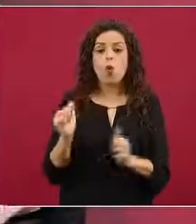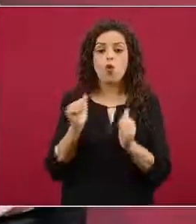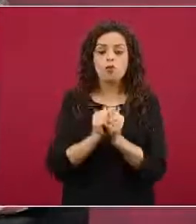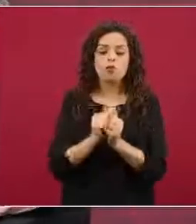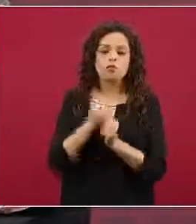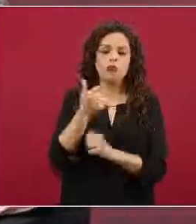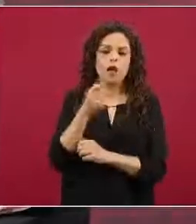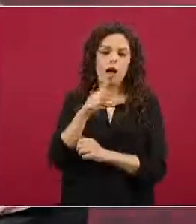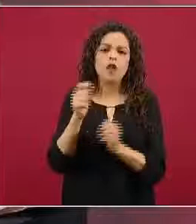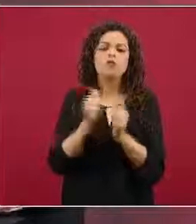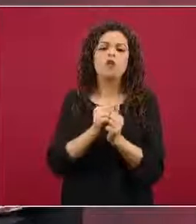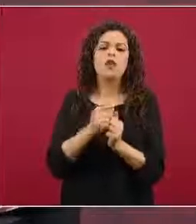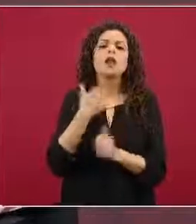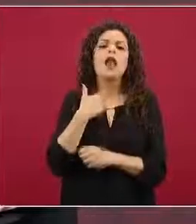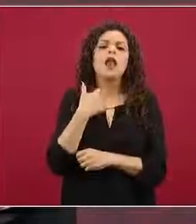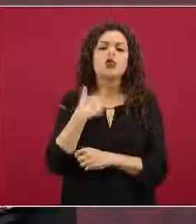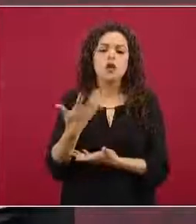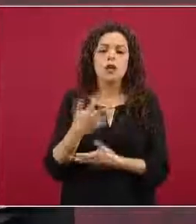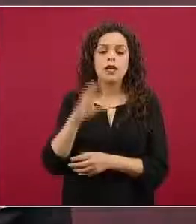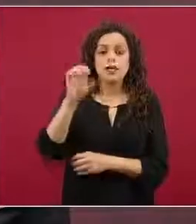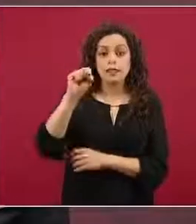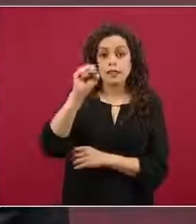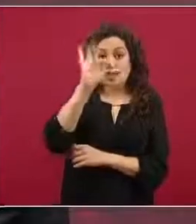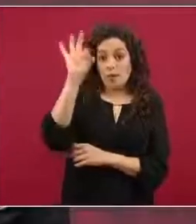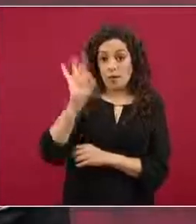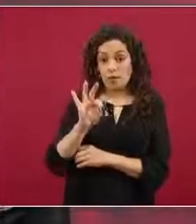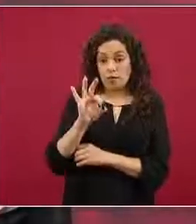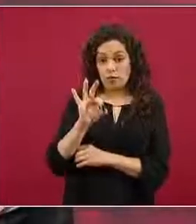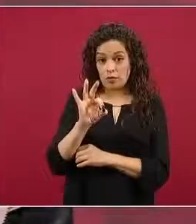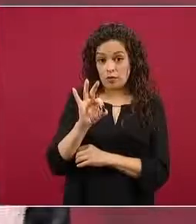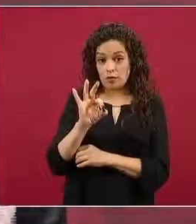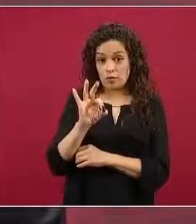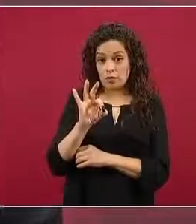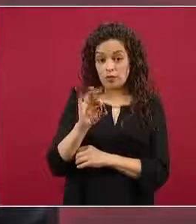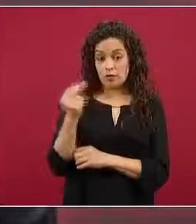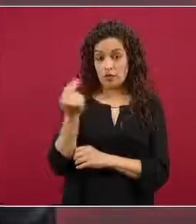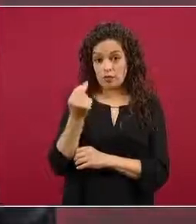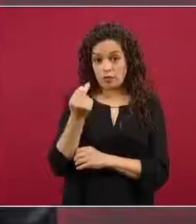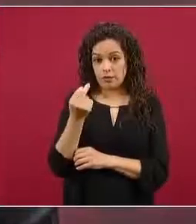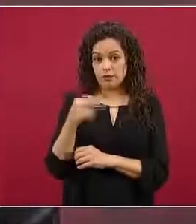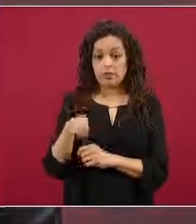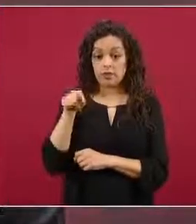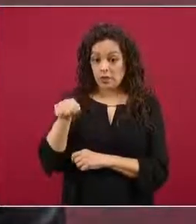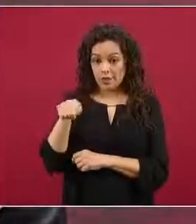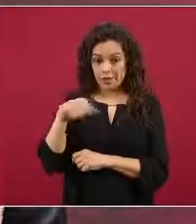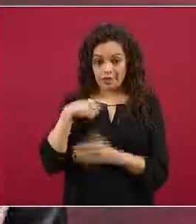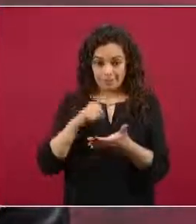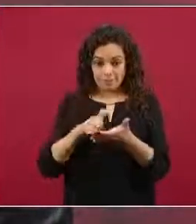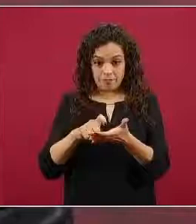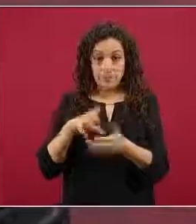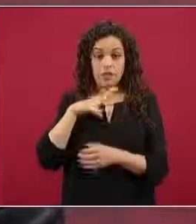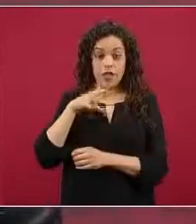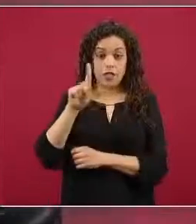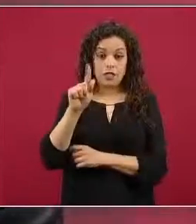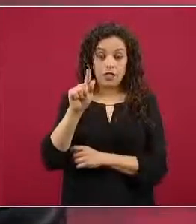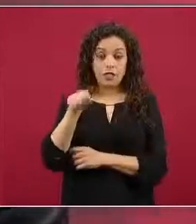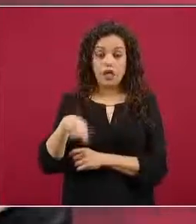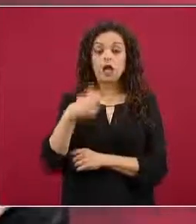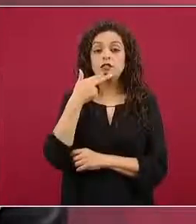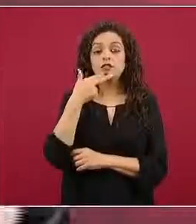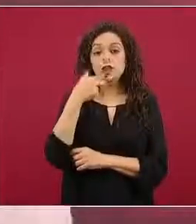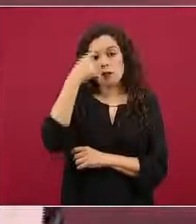alcoholada al 60% como mínimo. Este es al 70%, esta sirve inclusive para